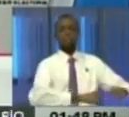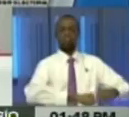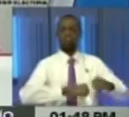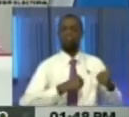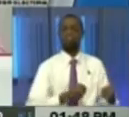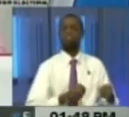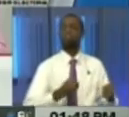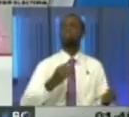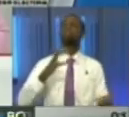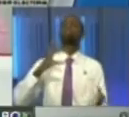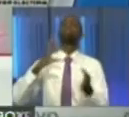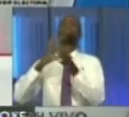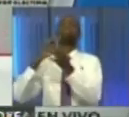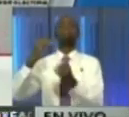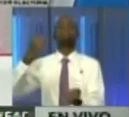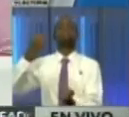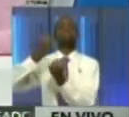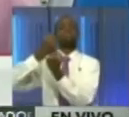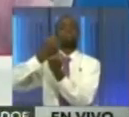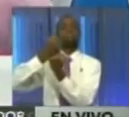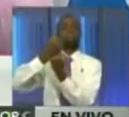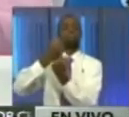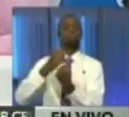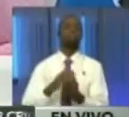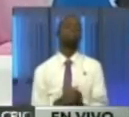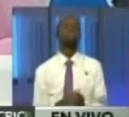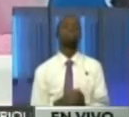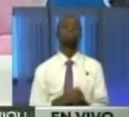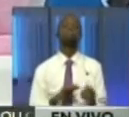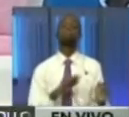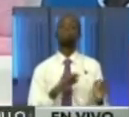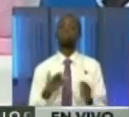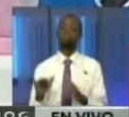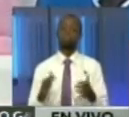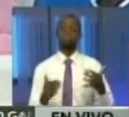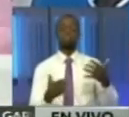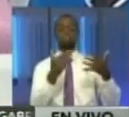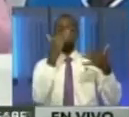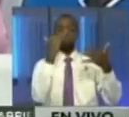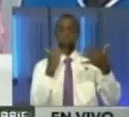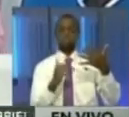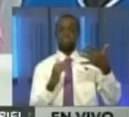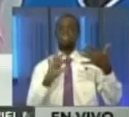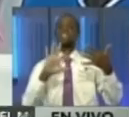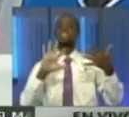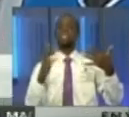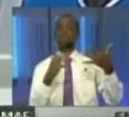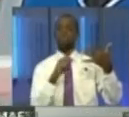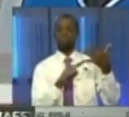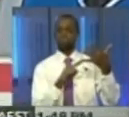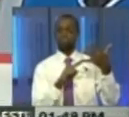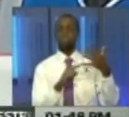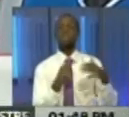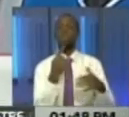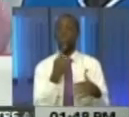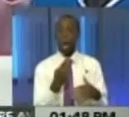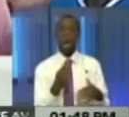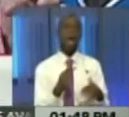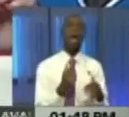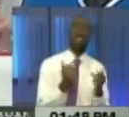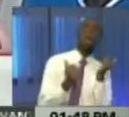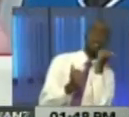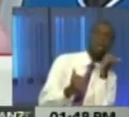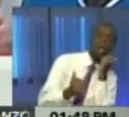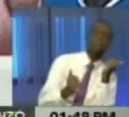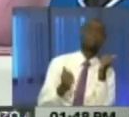5. Los ataques son distintos a las críticas y los reclamos, que como es natural en